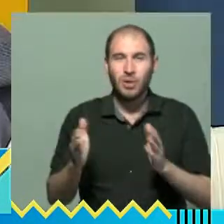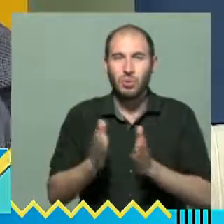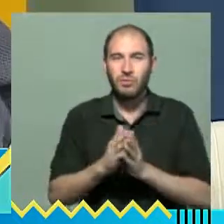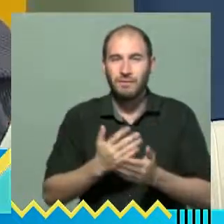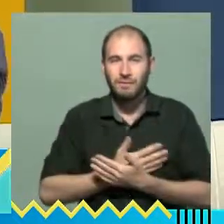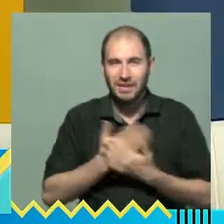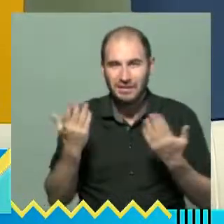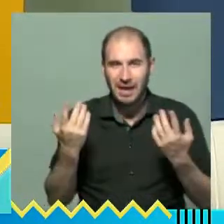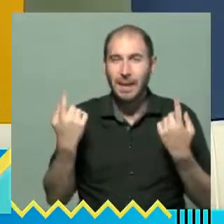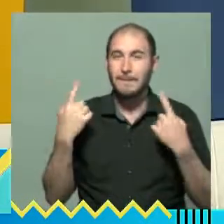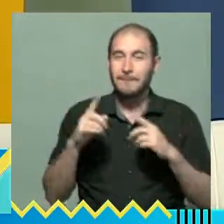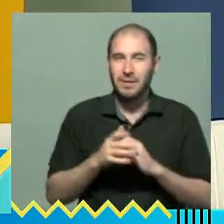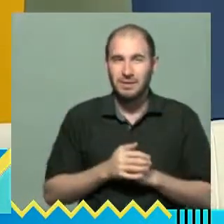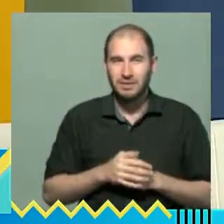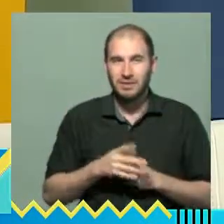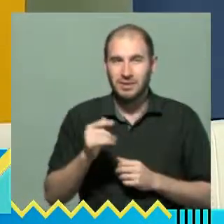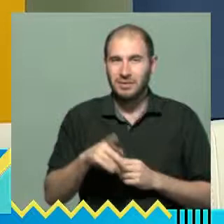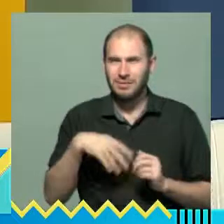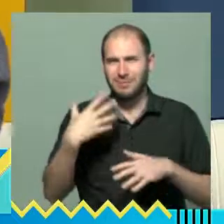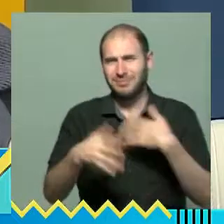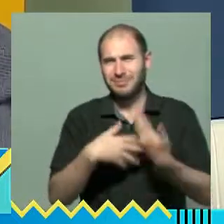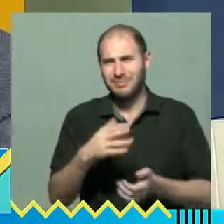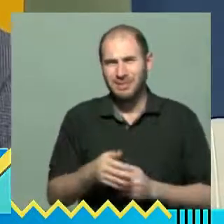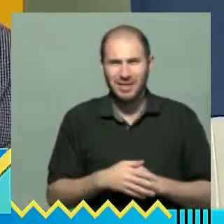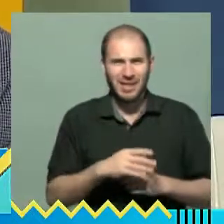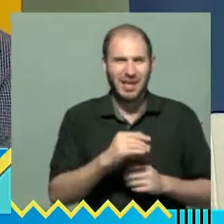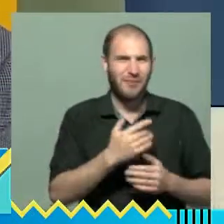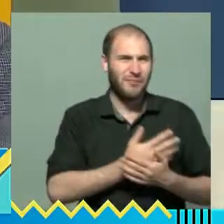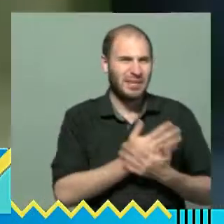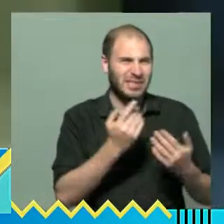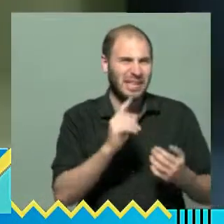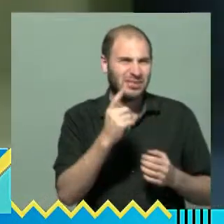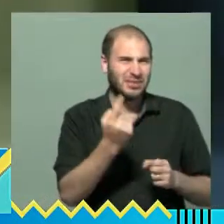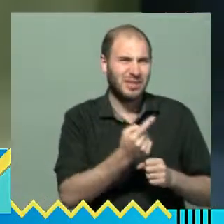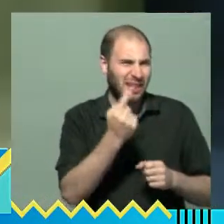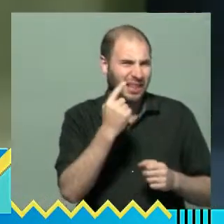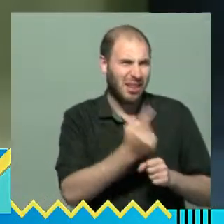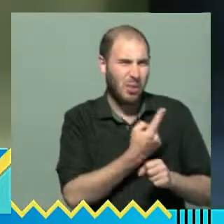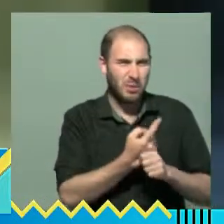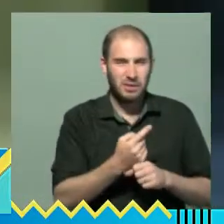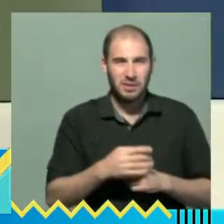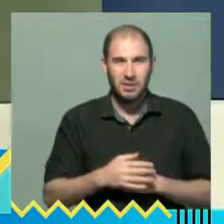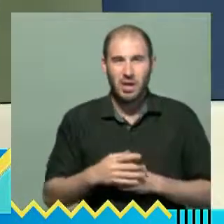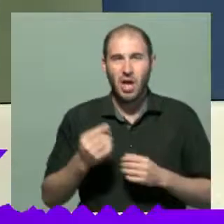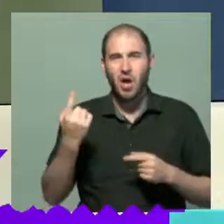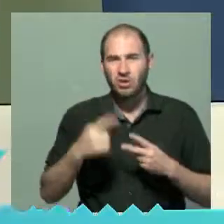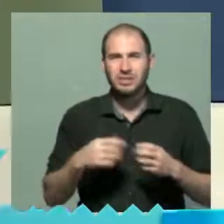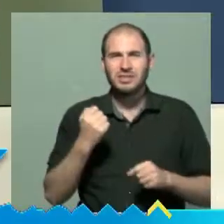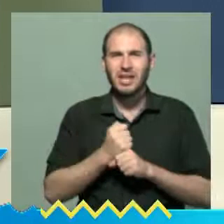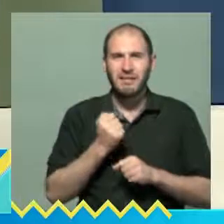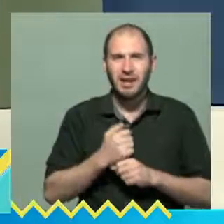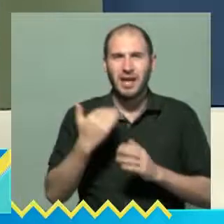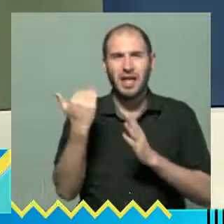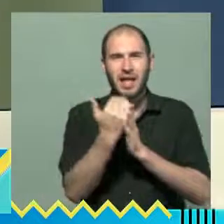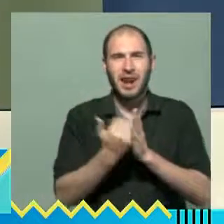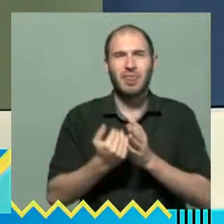la verdad que es bastante caótica la neurociencia. ¿Es una utopía la felicidad? ¿Considerás que es así? No, yo creo que lo que hay que trabajar son grados